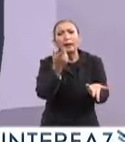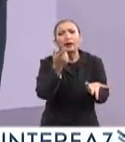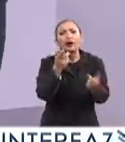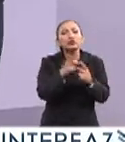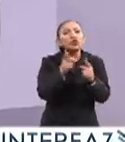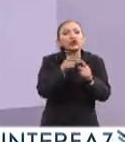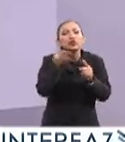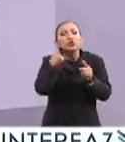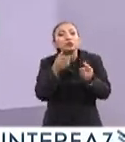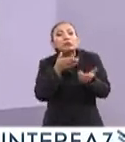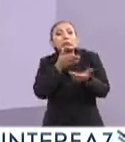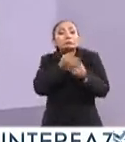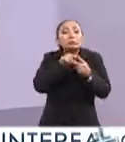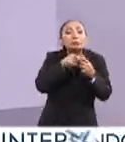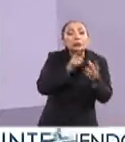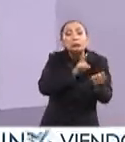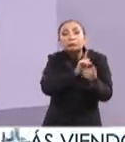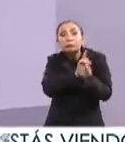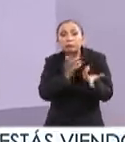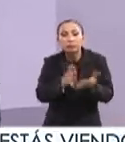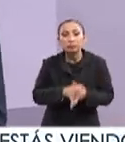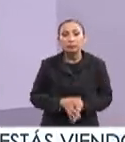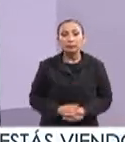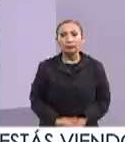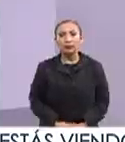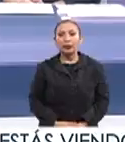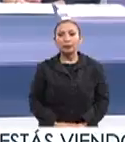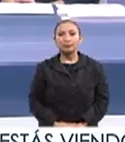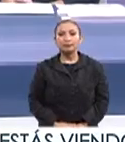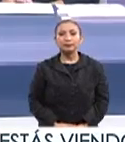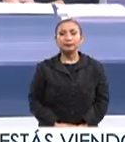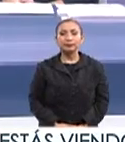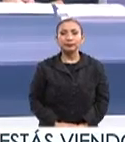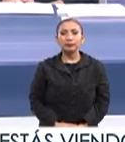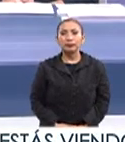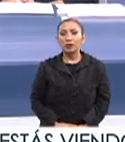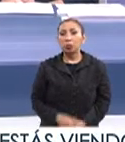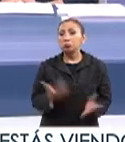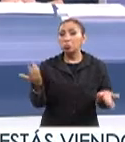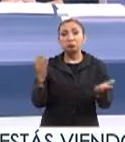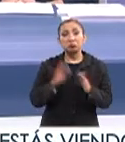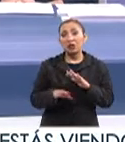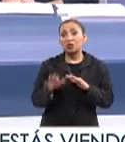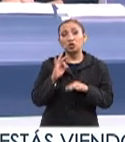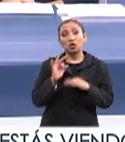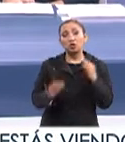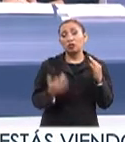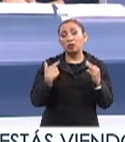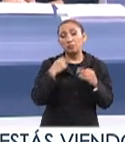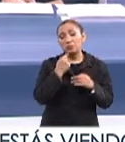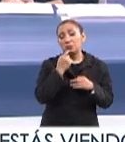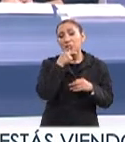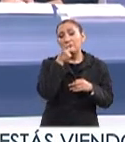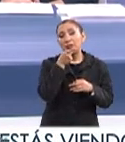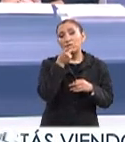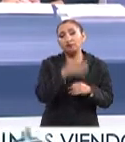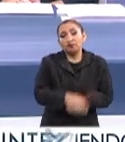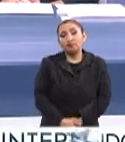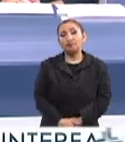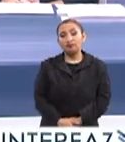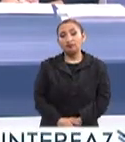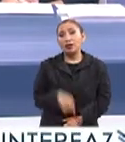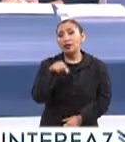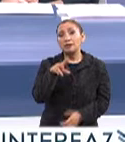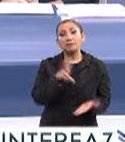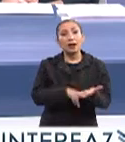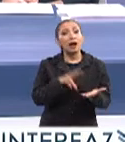¿Por dónde lo inicias tú? ¿Cómo lo logras? Pues con lo esencial que tenemos todos, que es nuestra propia palabra. Yo creo que